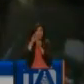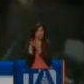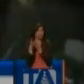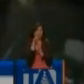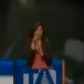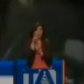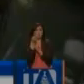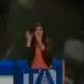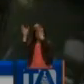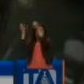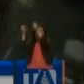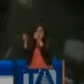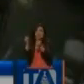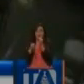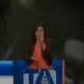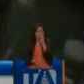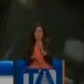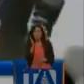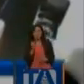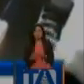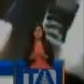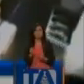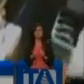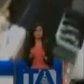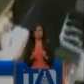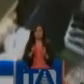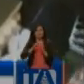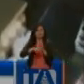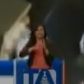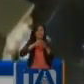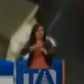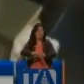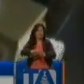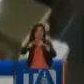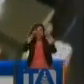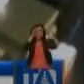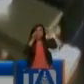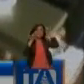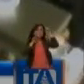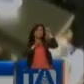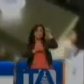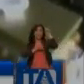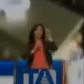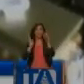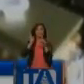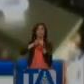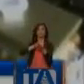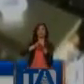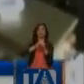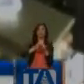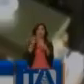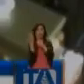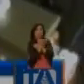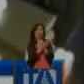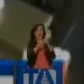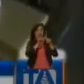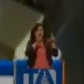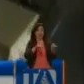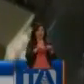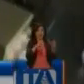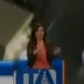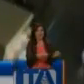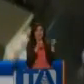sacar el televisor y salen corriendo. Pocos segundos después, el hombre de gorra negra regresa y se lleva el monitor de una